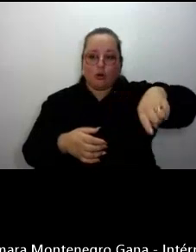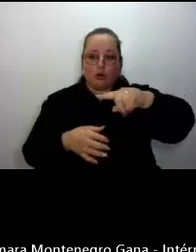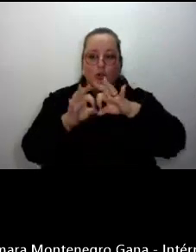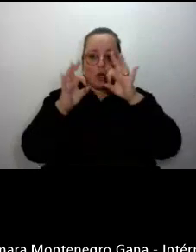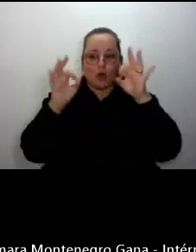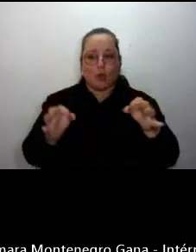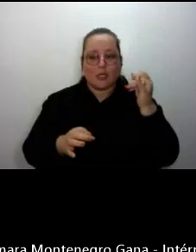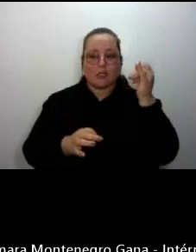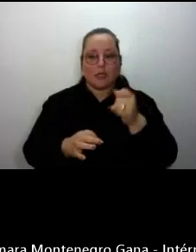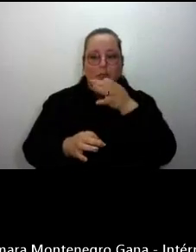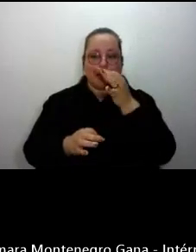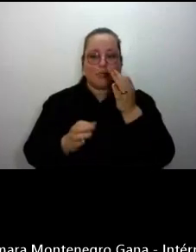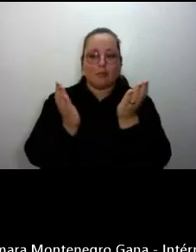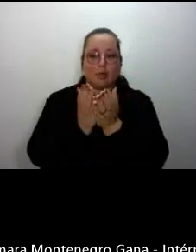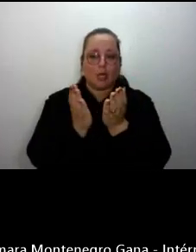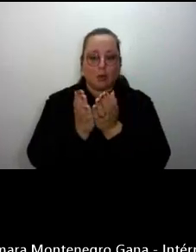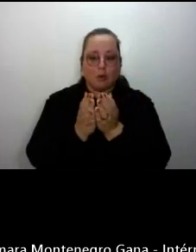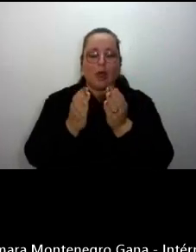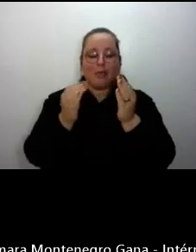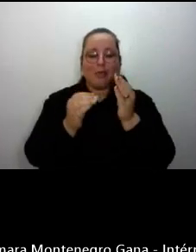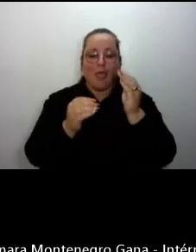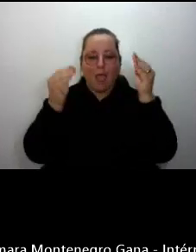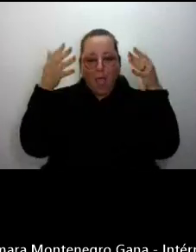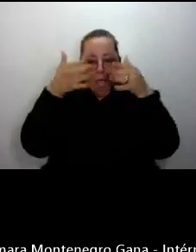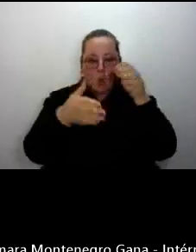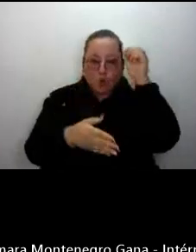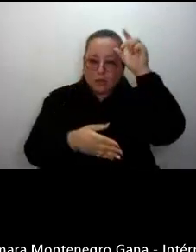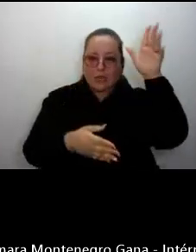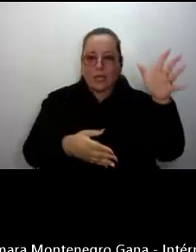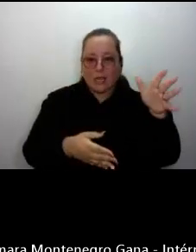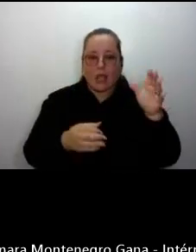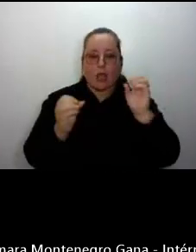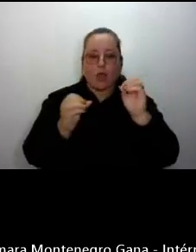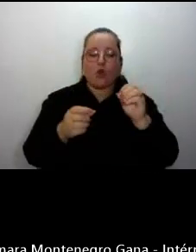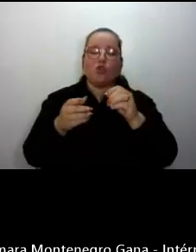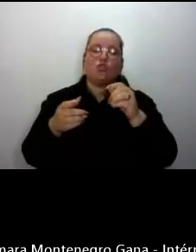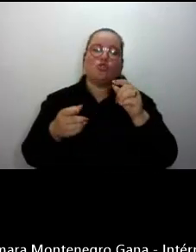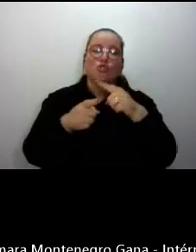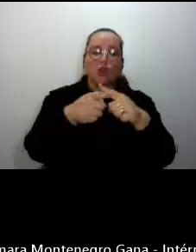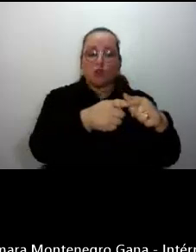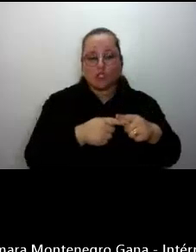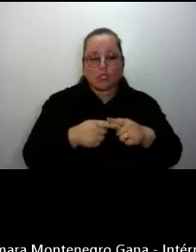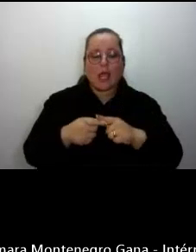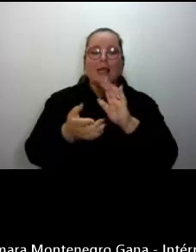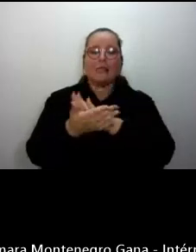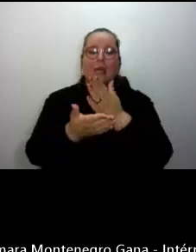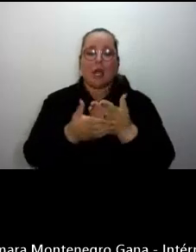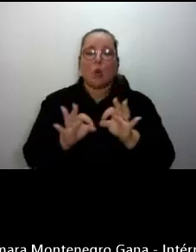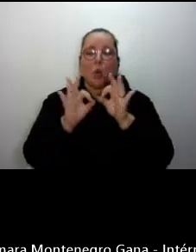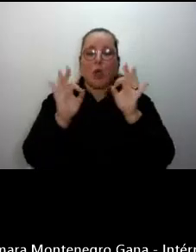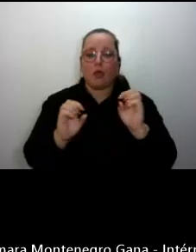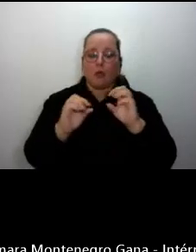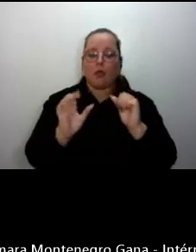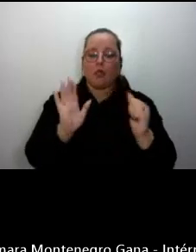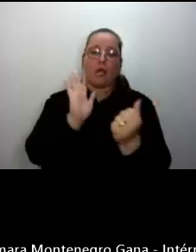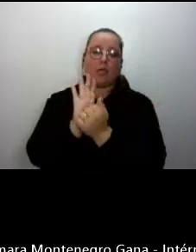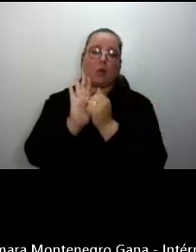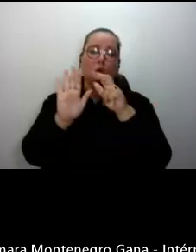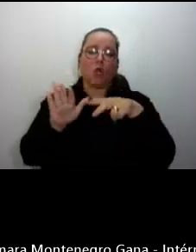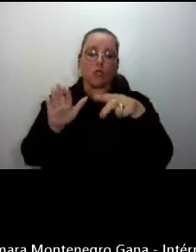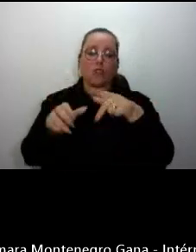nos referimos al estudiantado autista, en el ámbito social, de salud y educación, y que en su artículo 18 nos